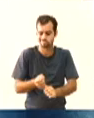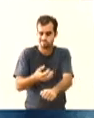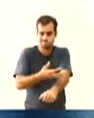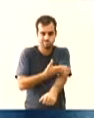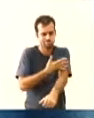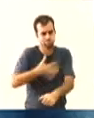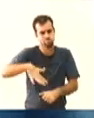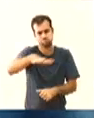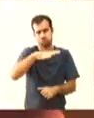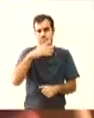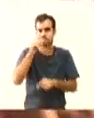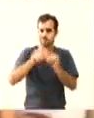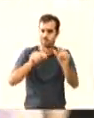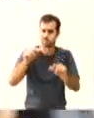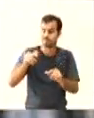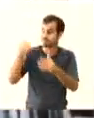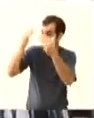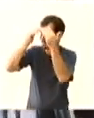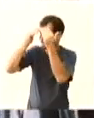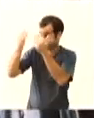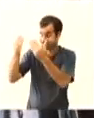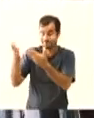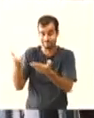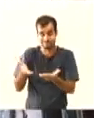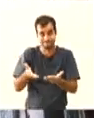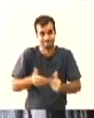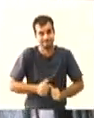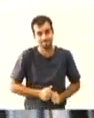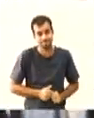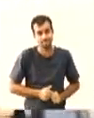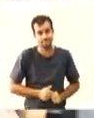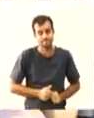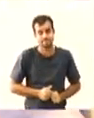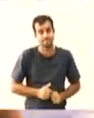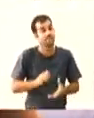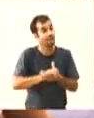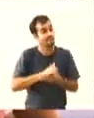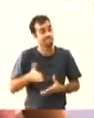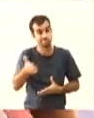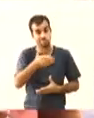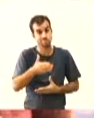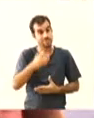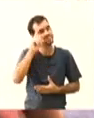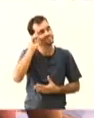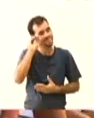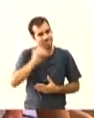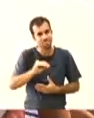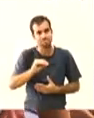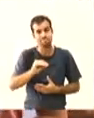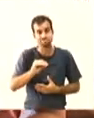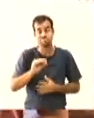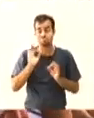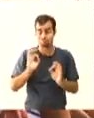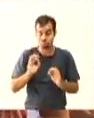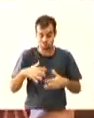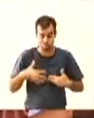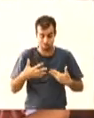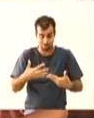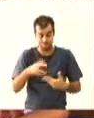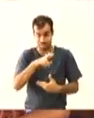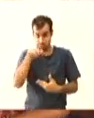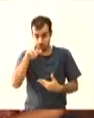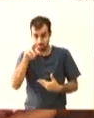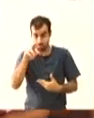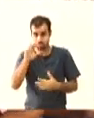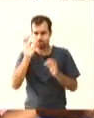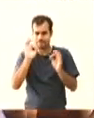muchas personas. Muchísimas gracias, Fabián, por acompañarnos en la tarde de hoy. Amigos, qué hermoso saber que el principio humanista de nuestra